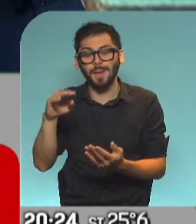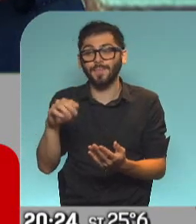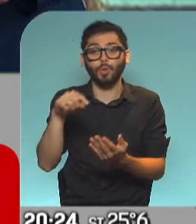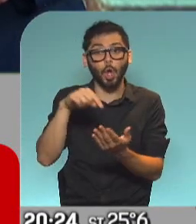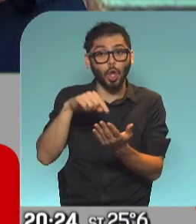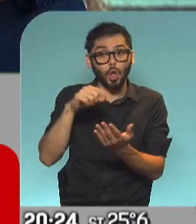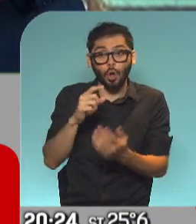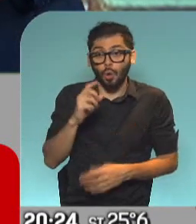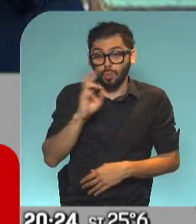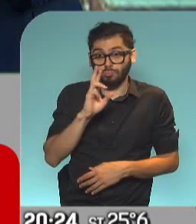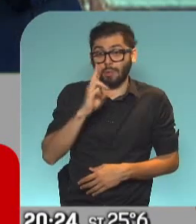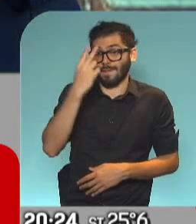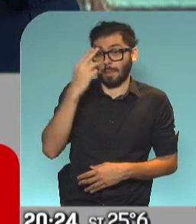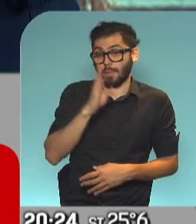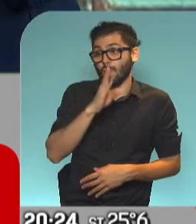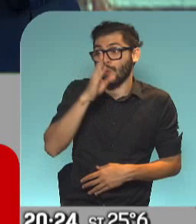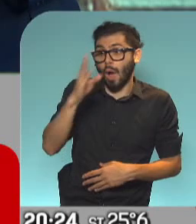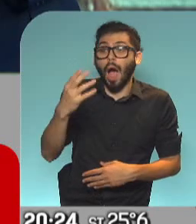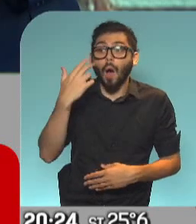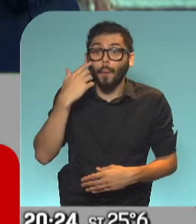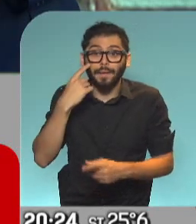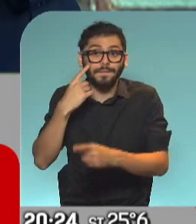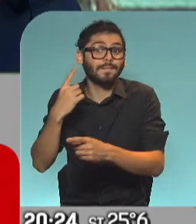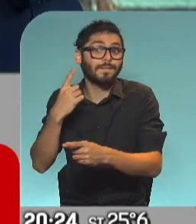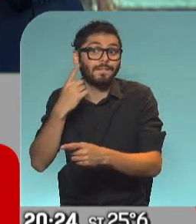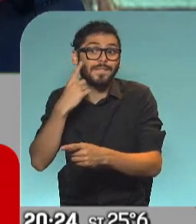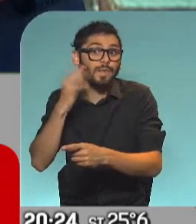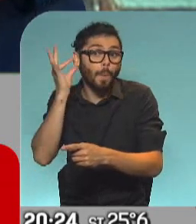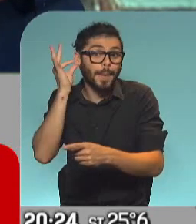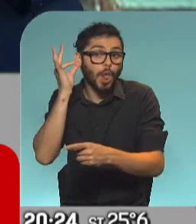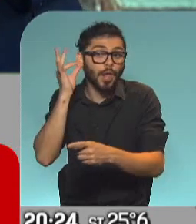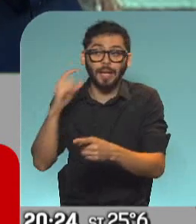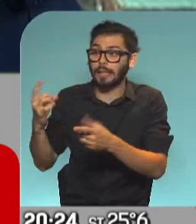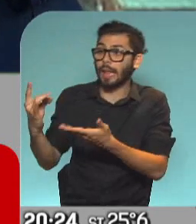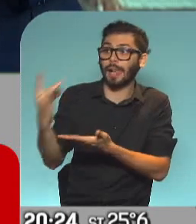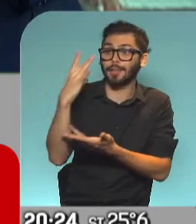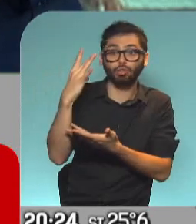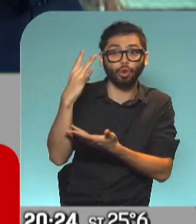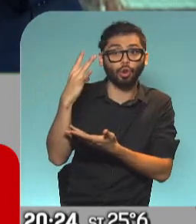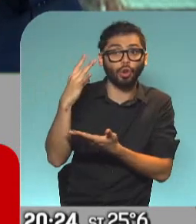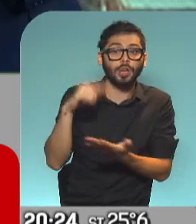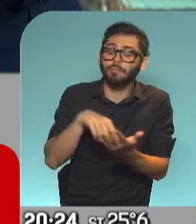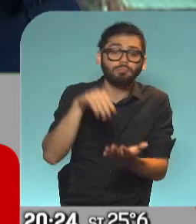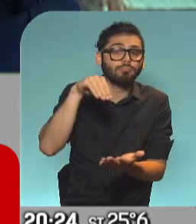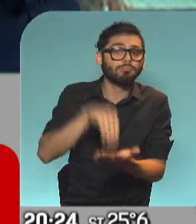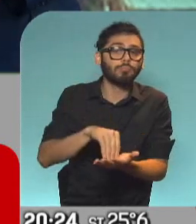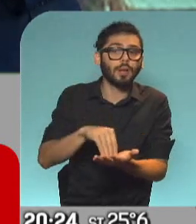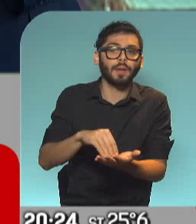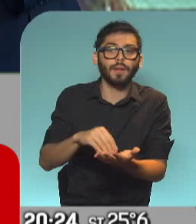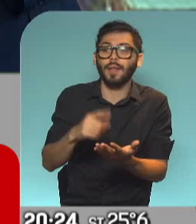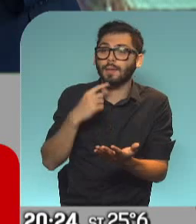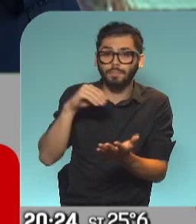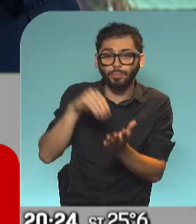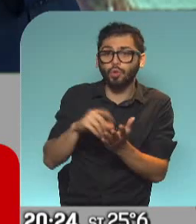ella tenía que entrar a tomar los signos vitales de Maradona, como Maradona la había echado, lo que ponía era que Maradona se